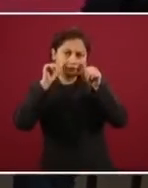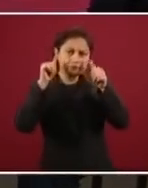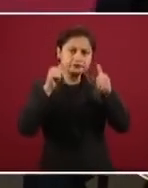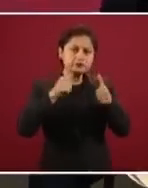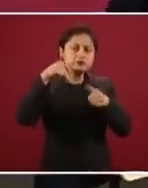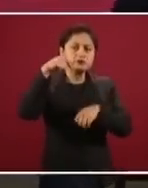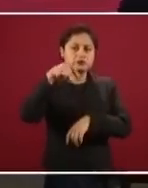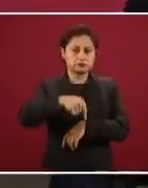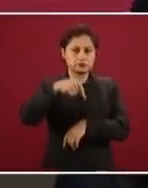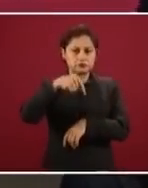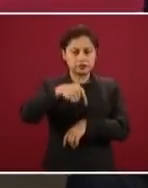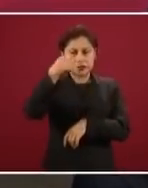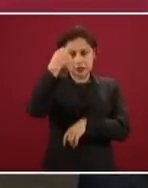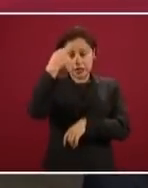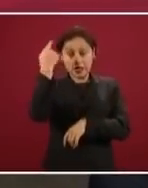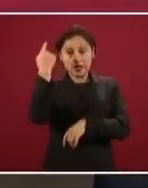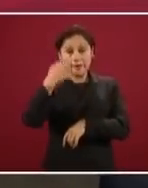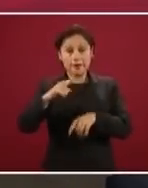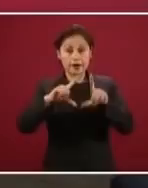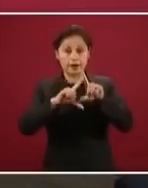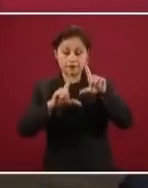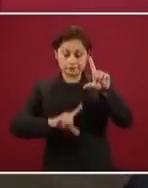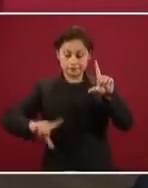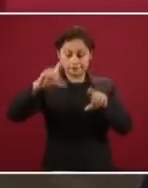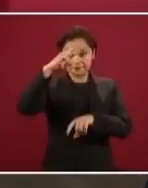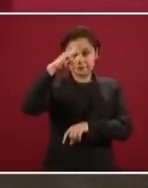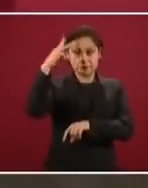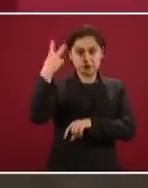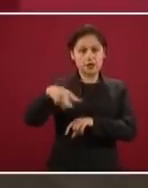el desarrollo de méxico